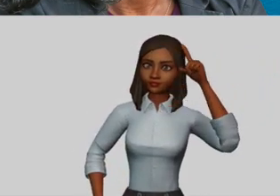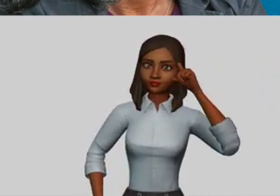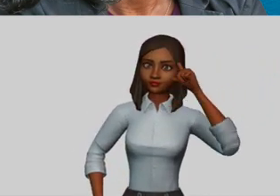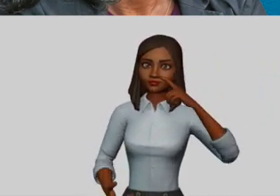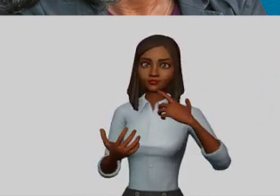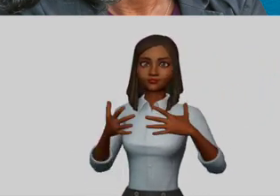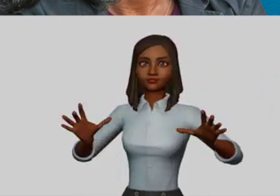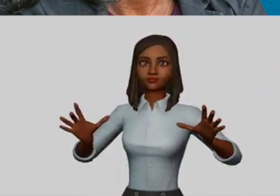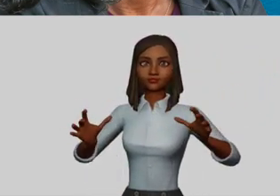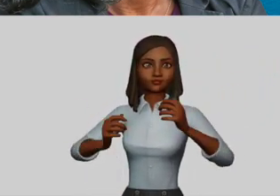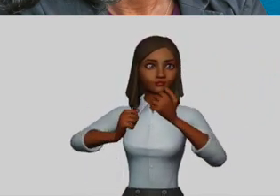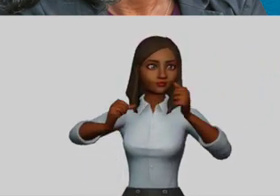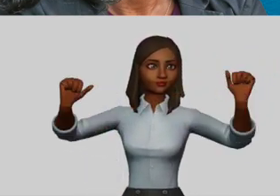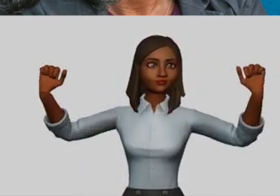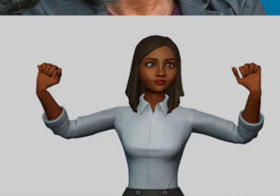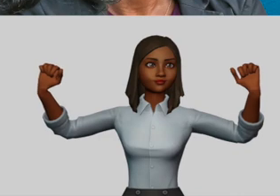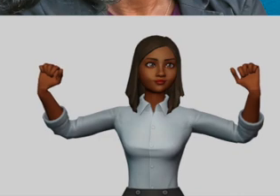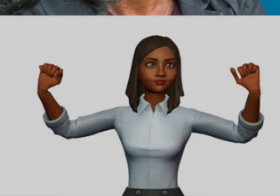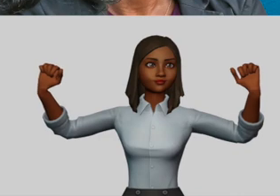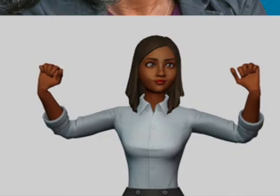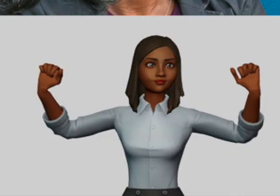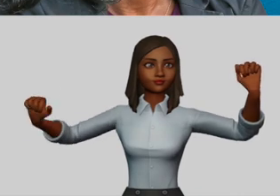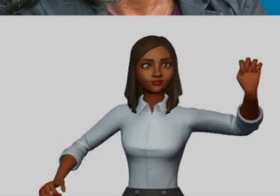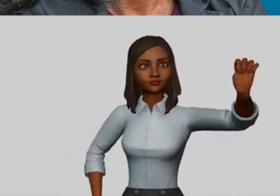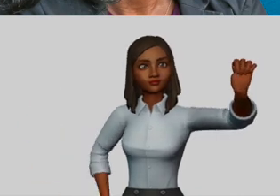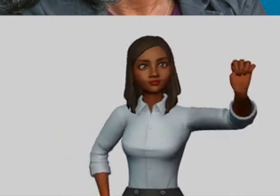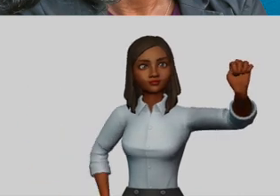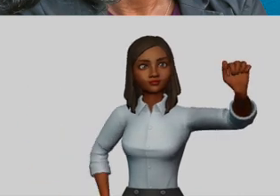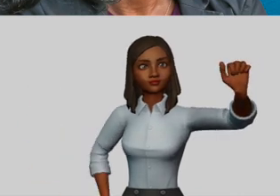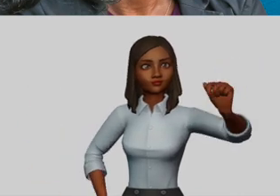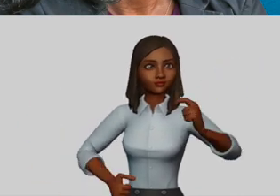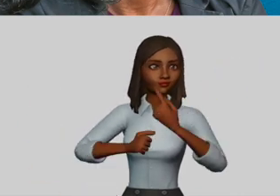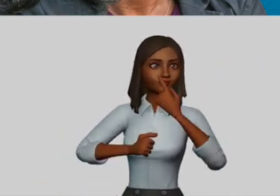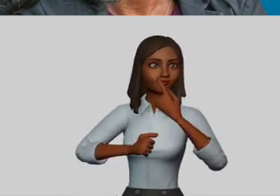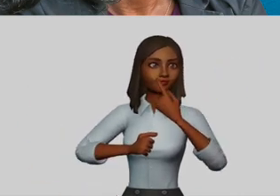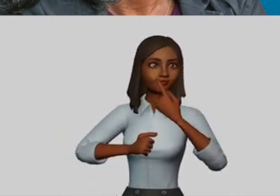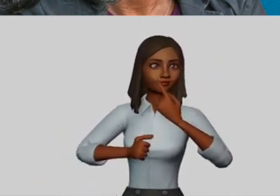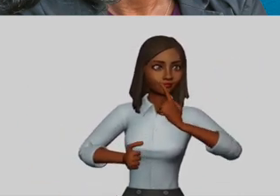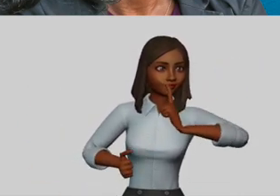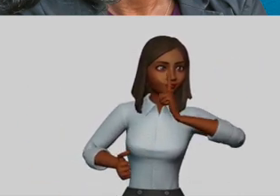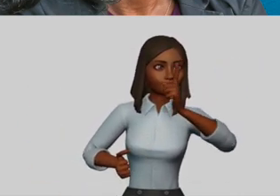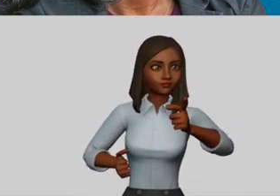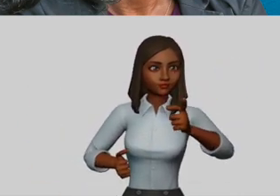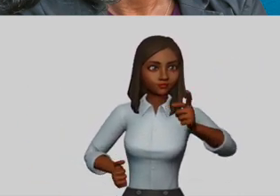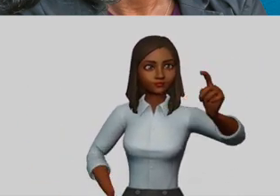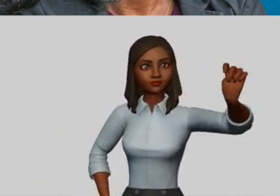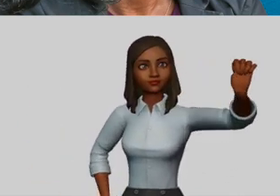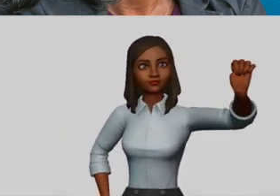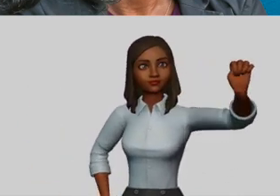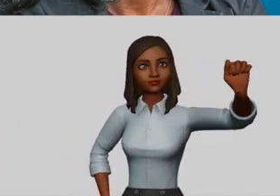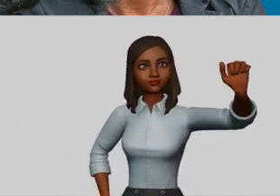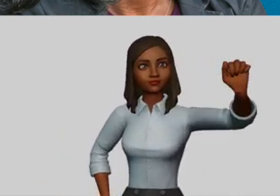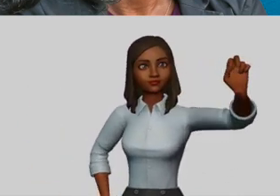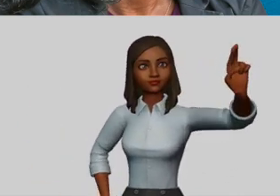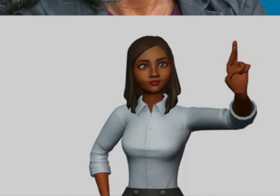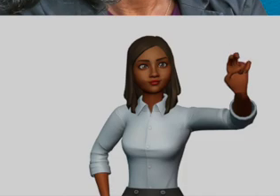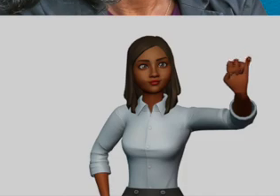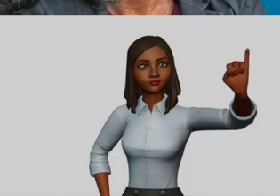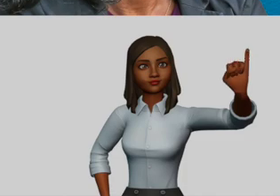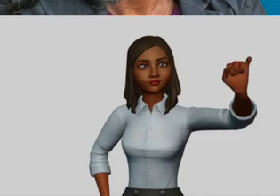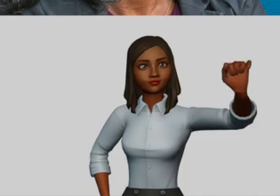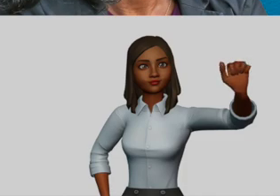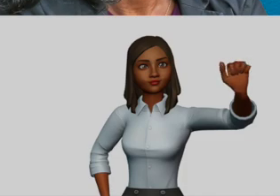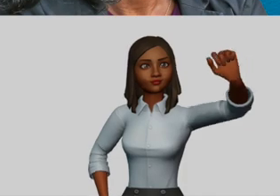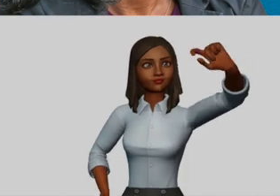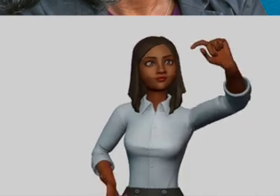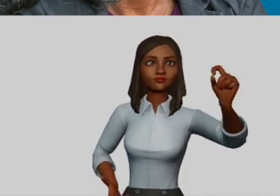también, de cierta manera, nosotros estamos ofreciendo una plataforma que es realística. Y que resuelve el problema hoy.